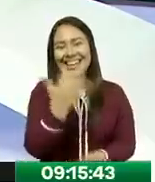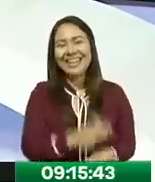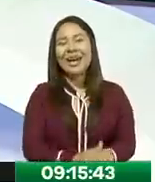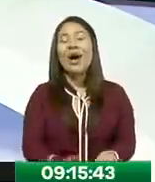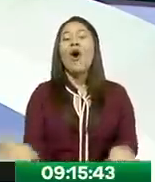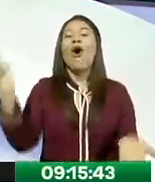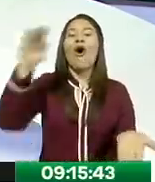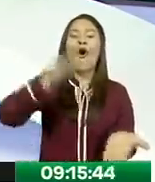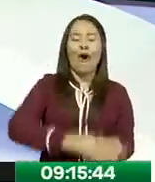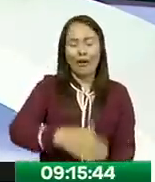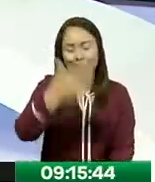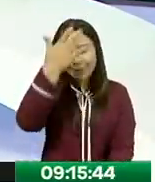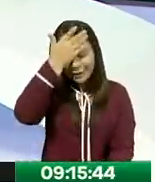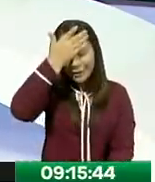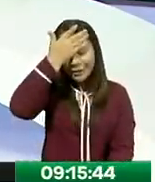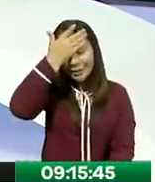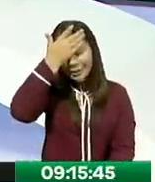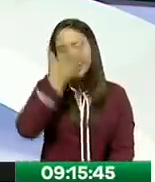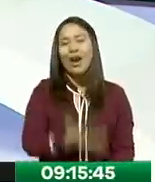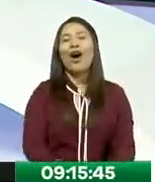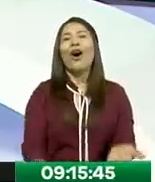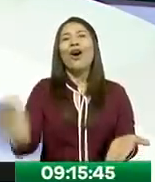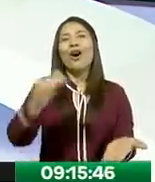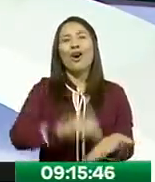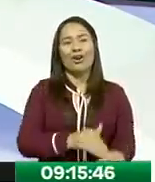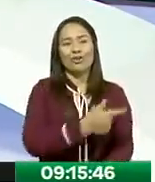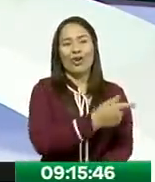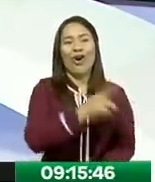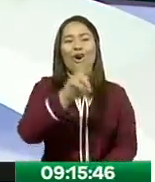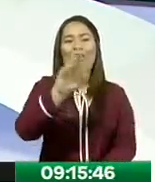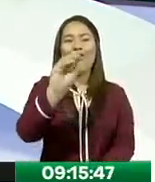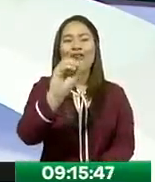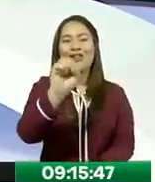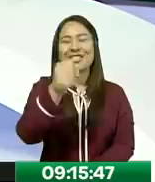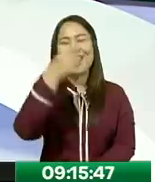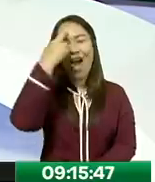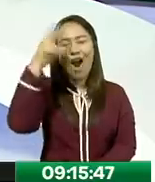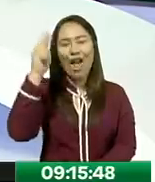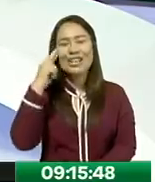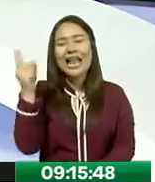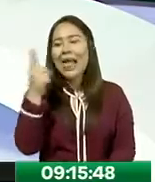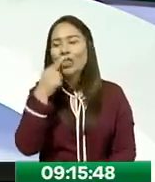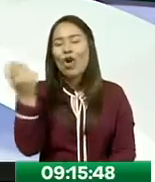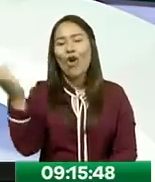¿Otro qué? ¿Otro qué dijiste? ¿Por qué Roselé no?